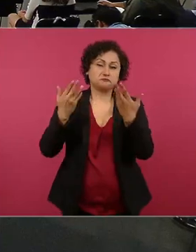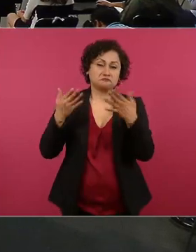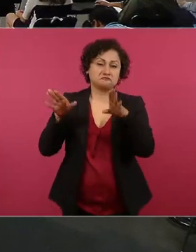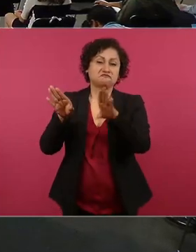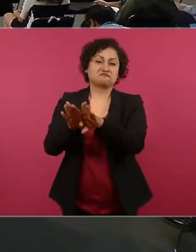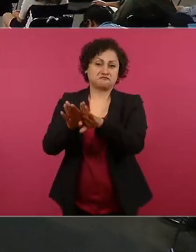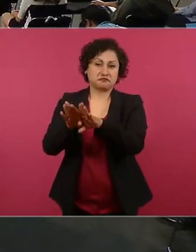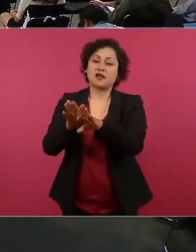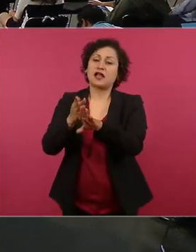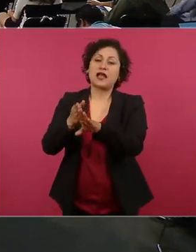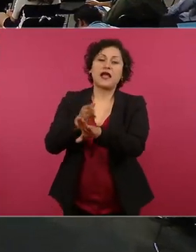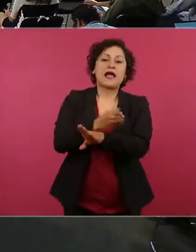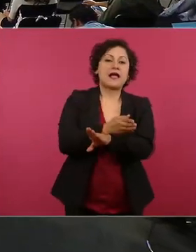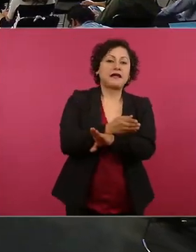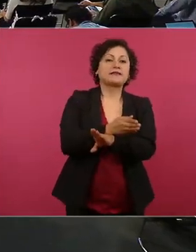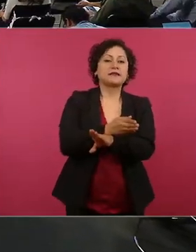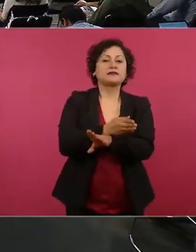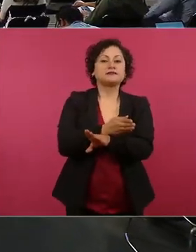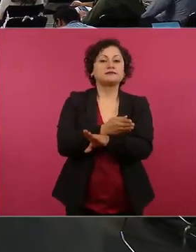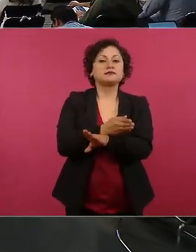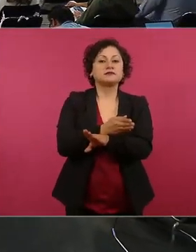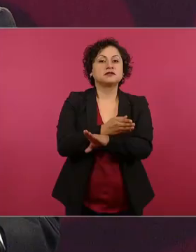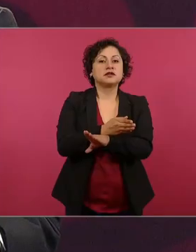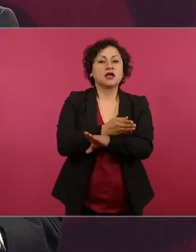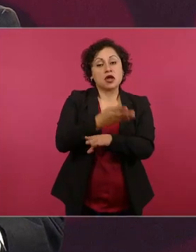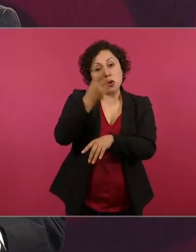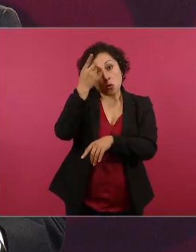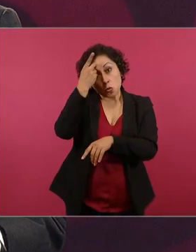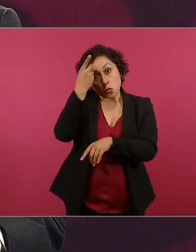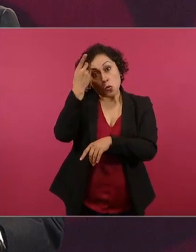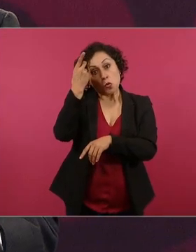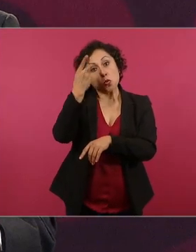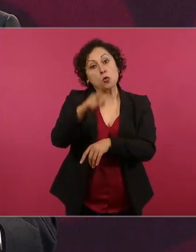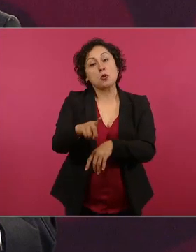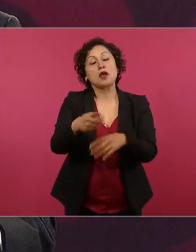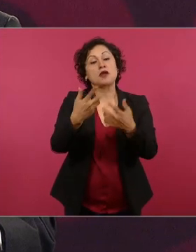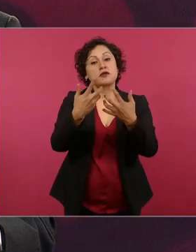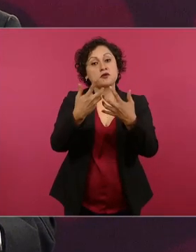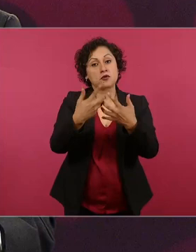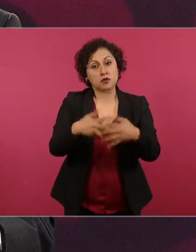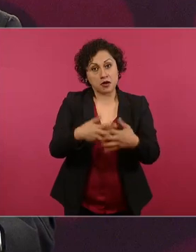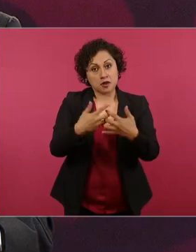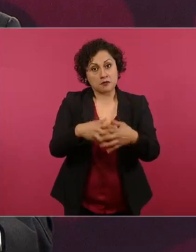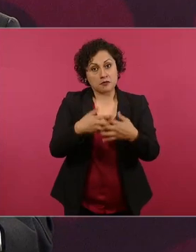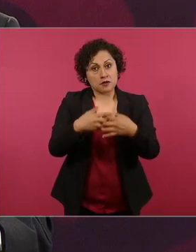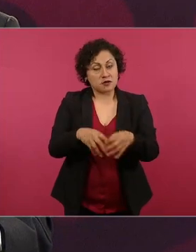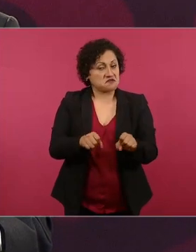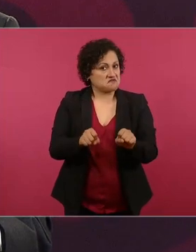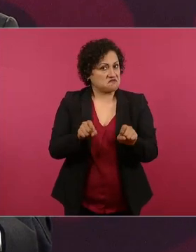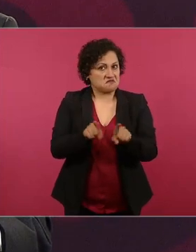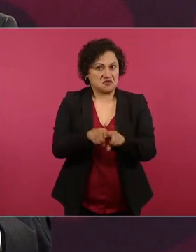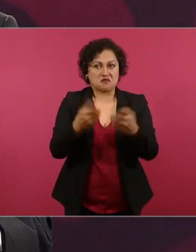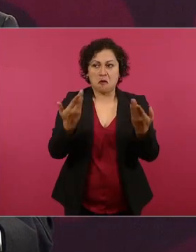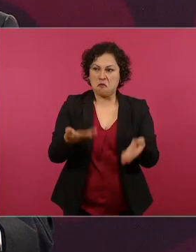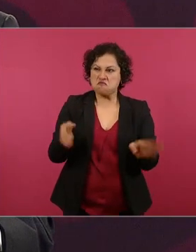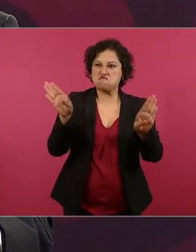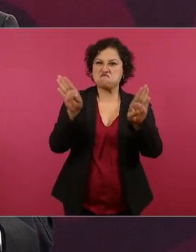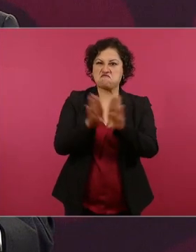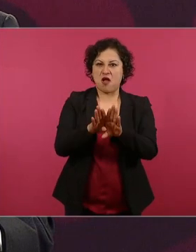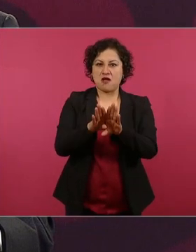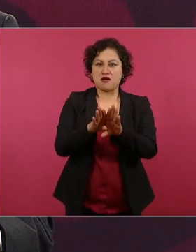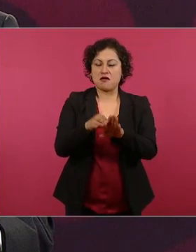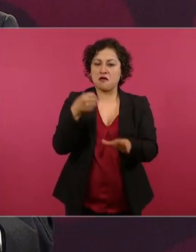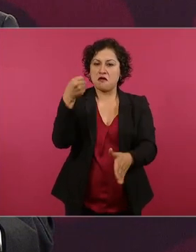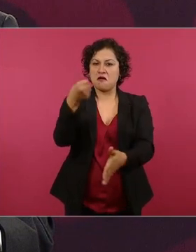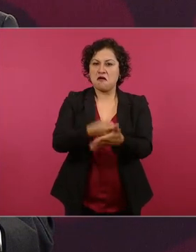hubo un paro de los dueños de las empresas textileras,